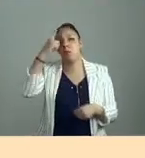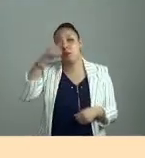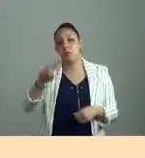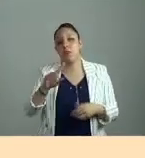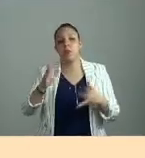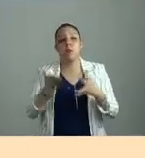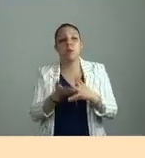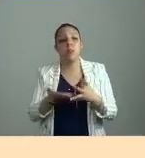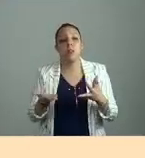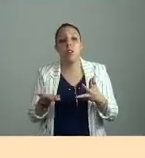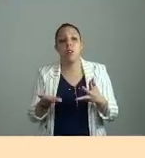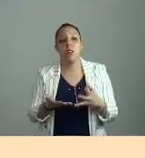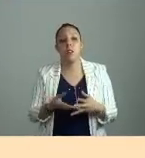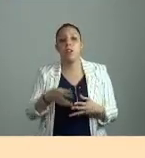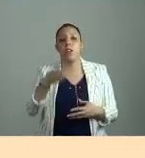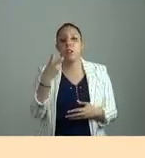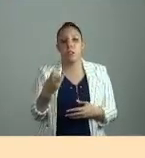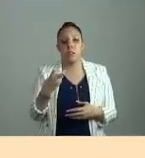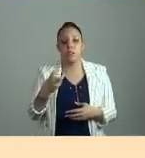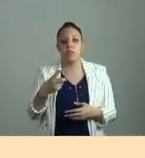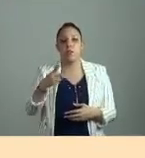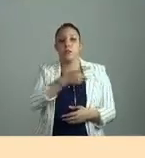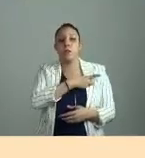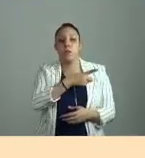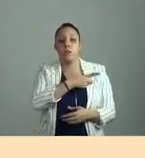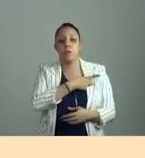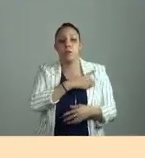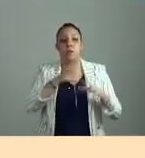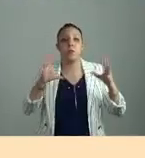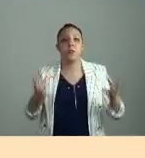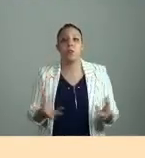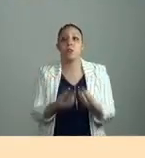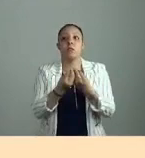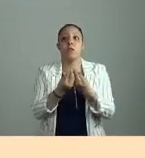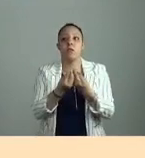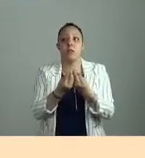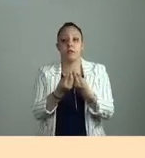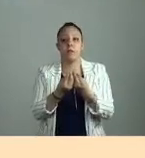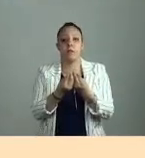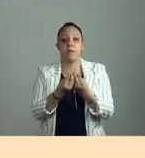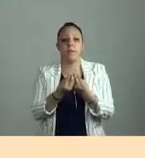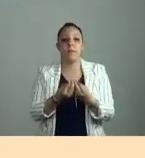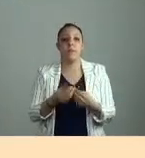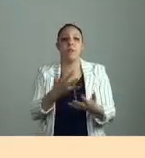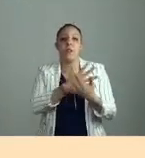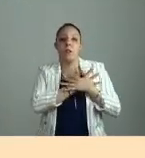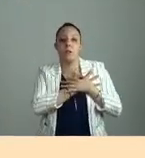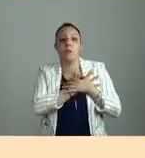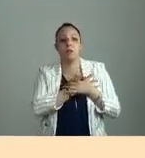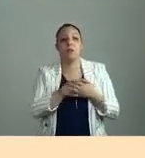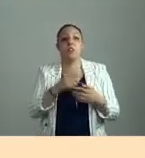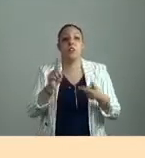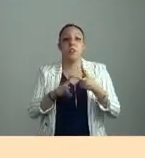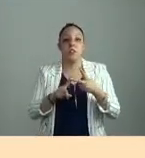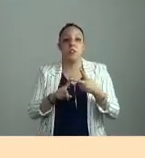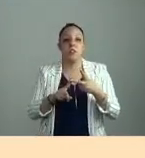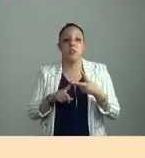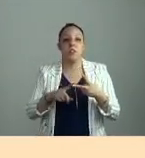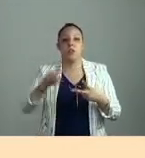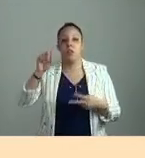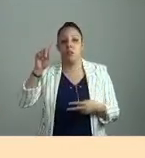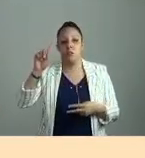nuestra cooperación nuestra afectividad con los otros seres humanos y también